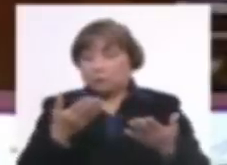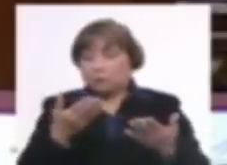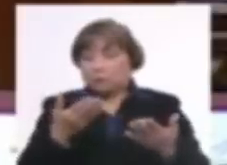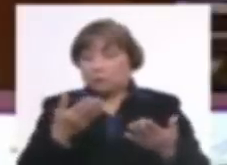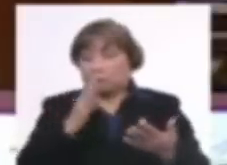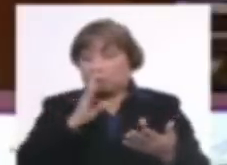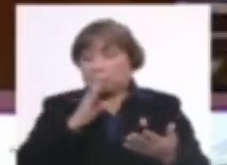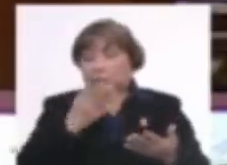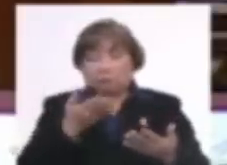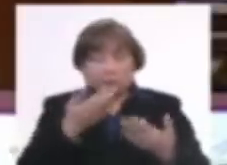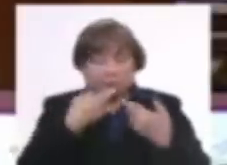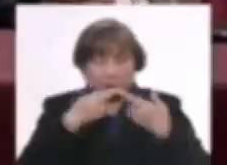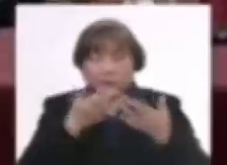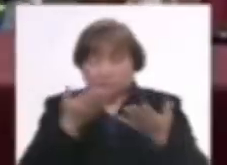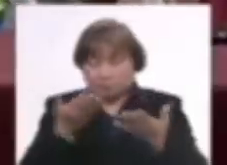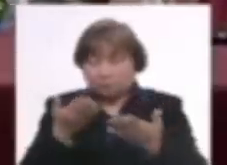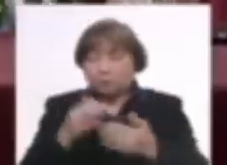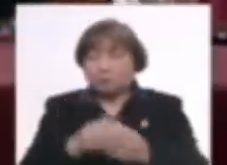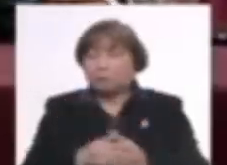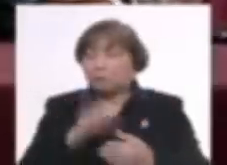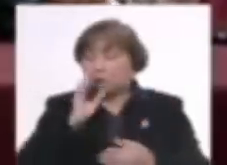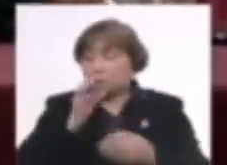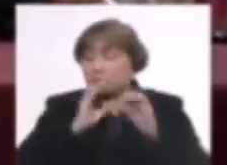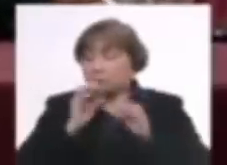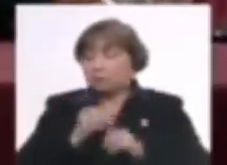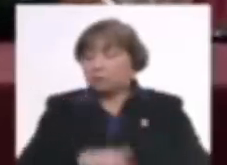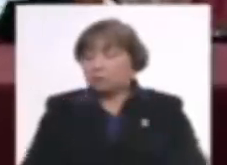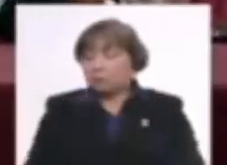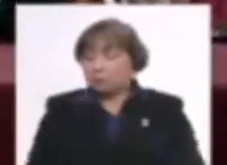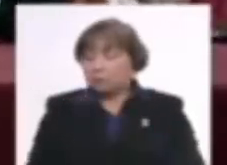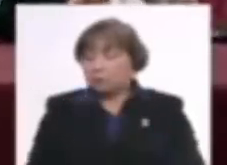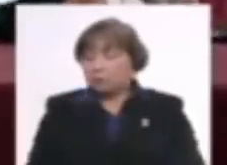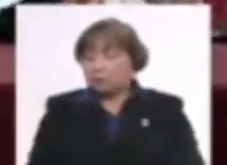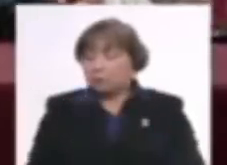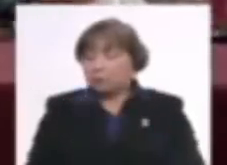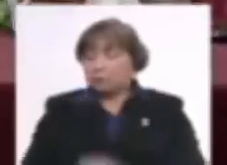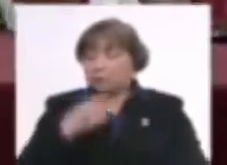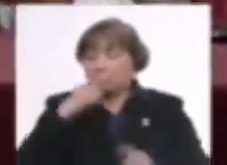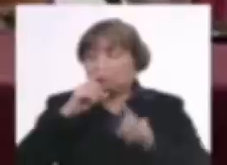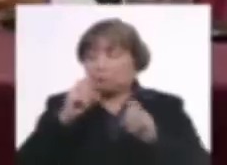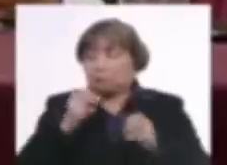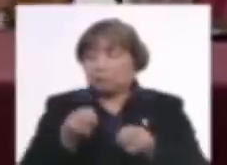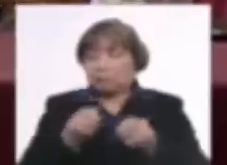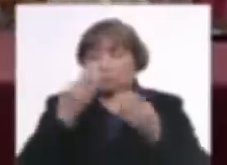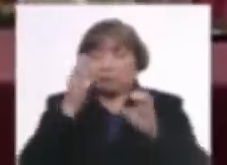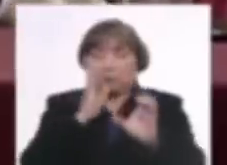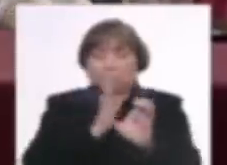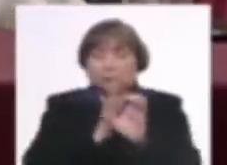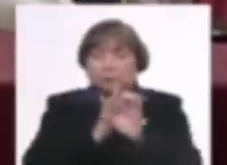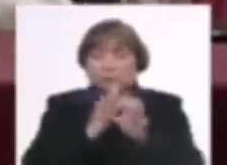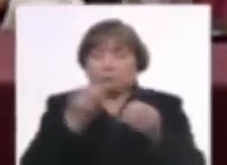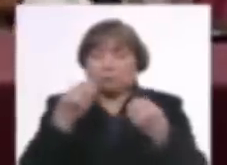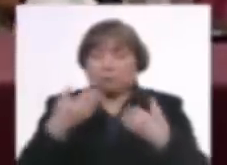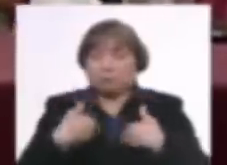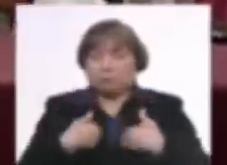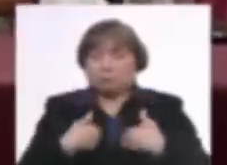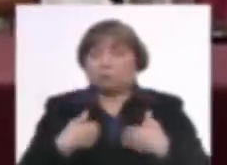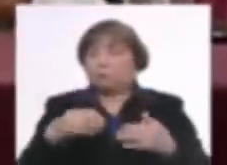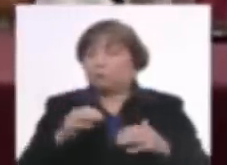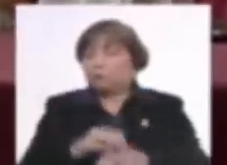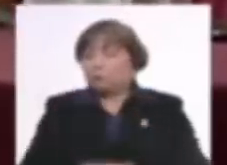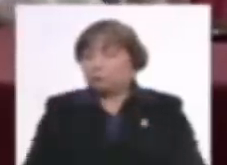Pero hice un comentario. Si usted gusta, puede responder al comentario con todo gusto. Me está preguntando cuánto daño psicológico me ha